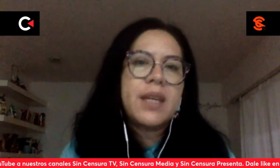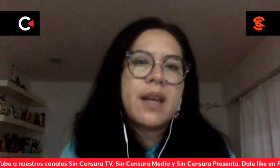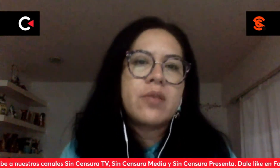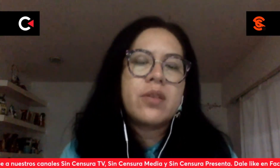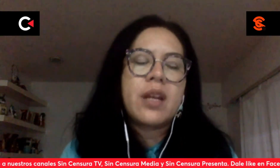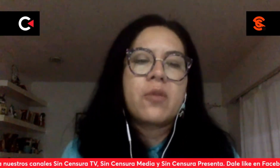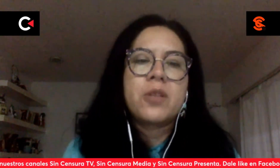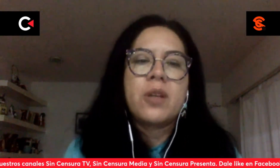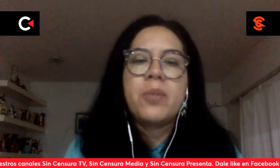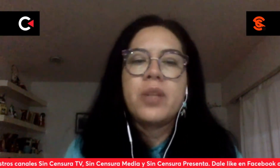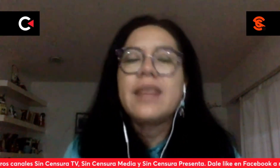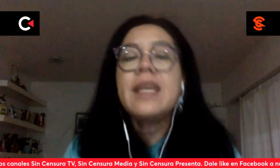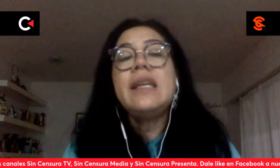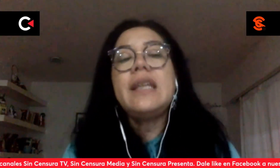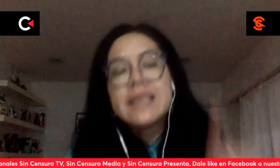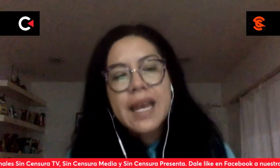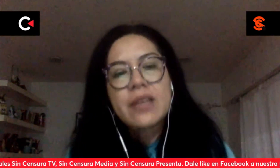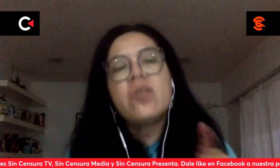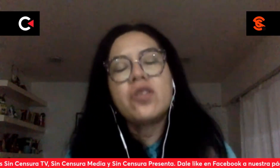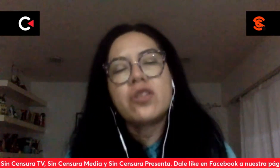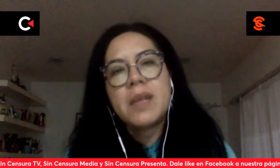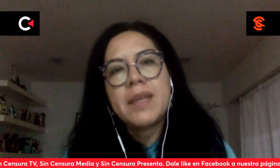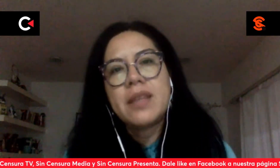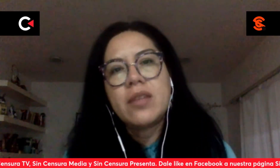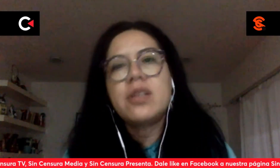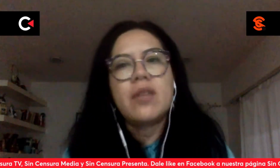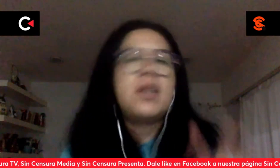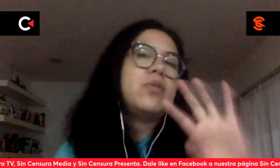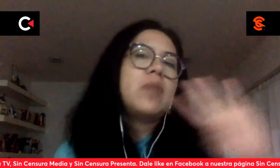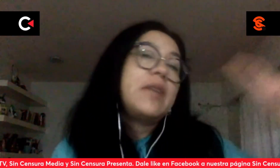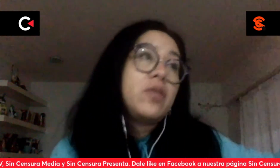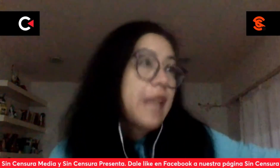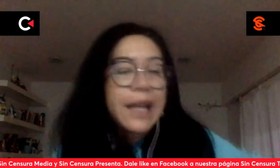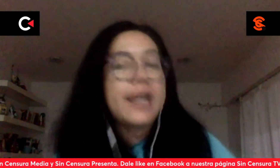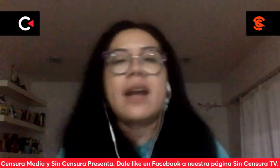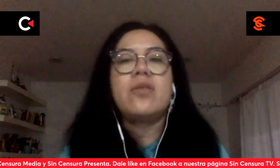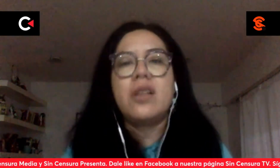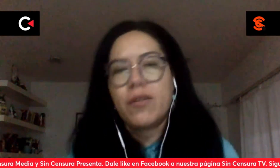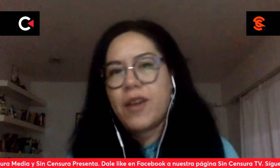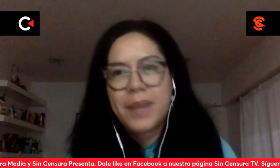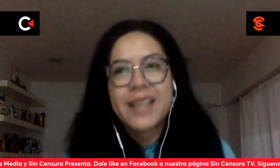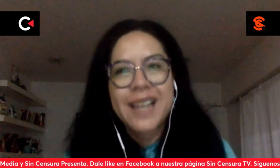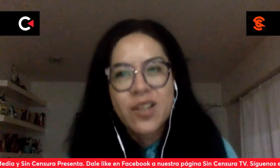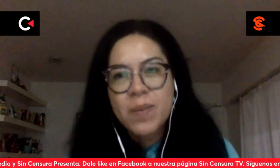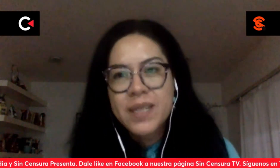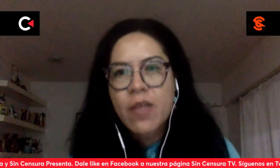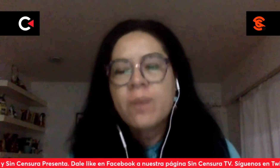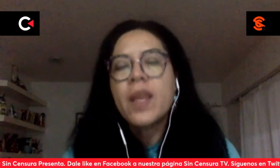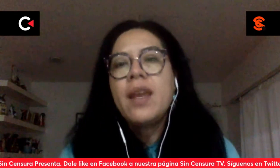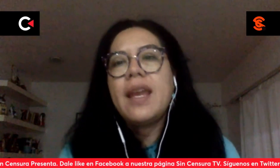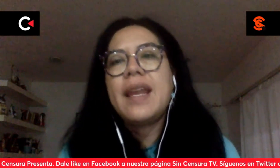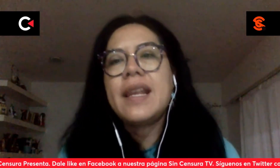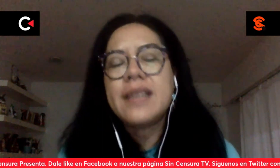como Mexicanos contra la Corrupción e Impunidad. Y ese año, 2022, que no es un año tan lejano, sino que fue apenas el año